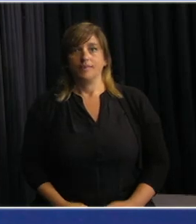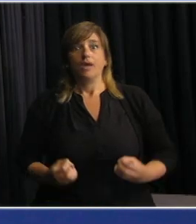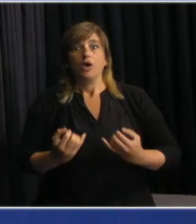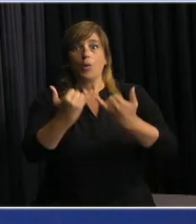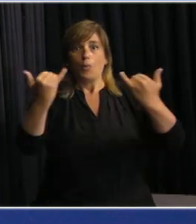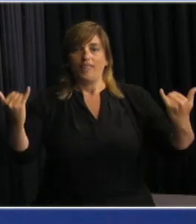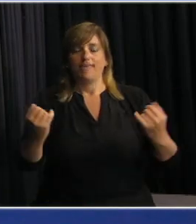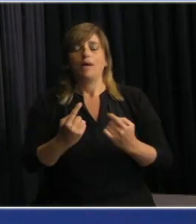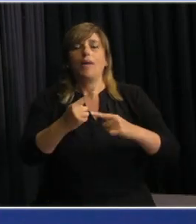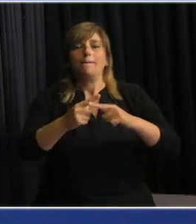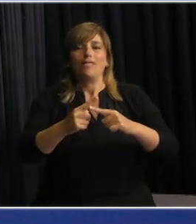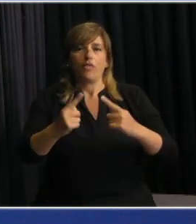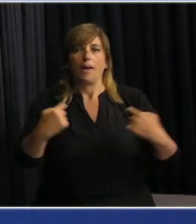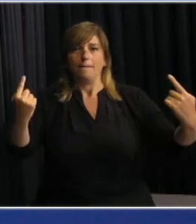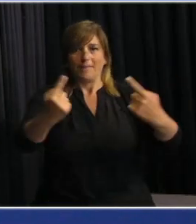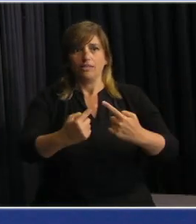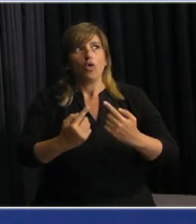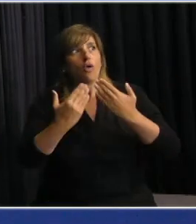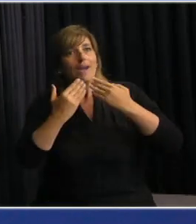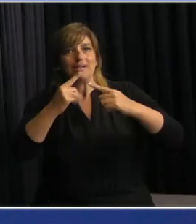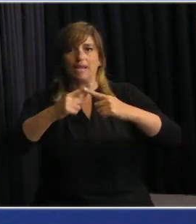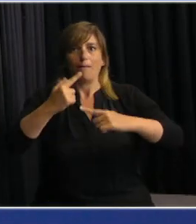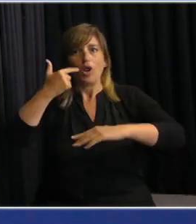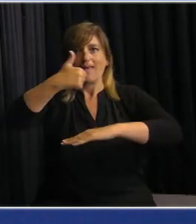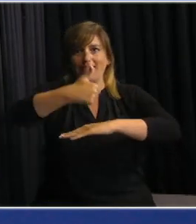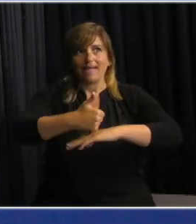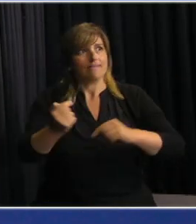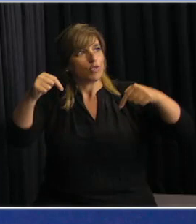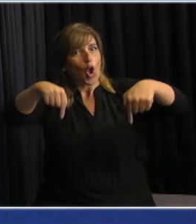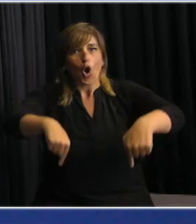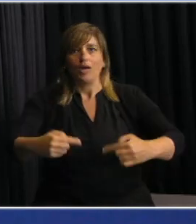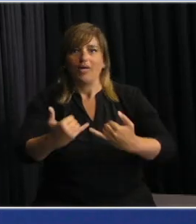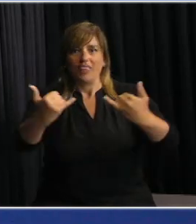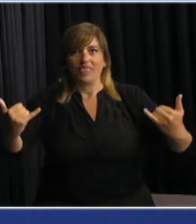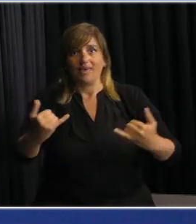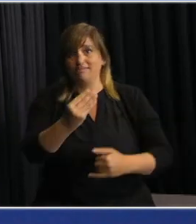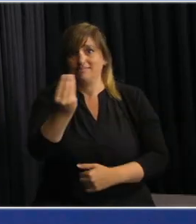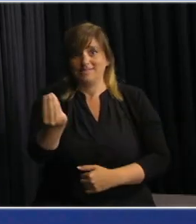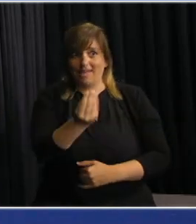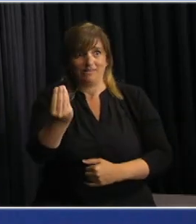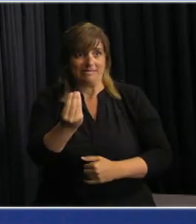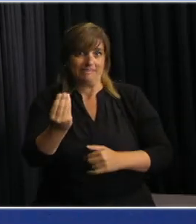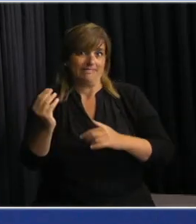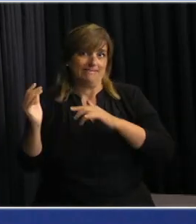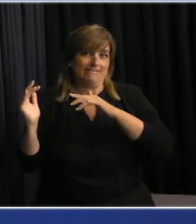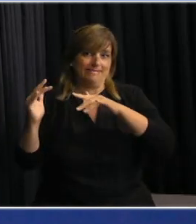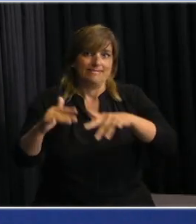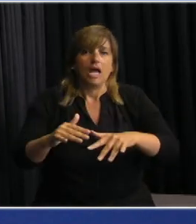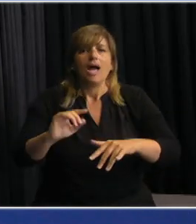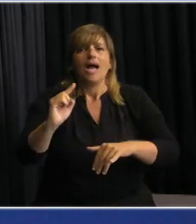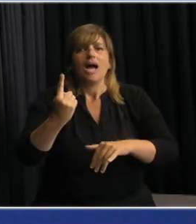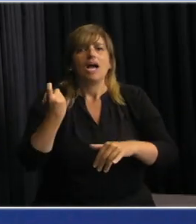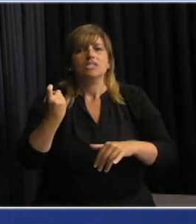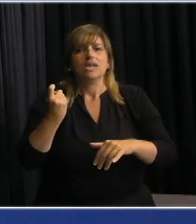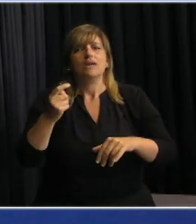Buen mediodía para todos. Gracias por estar hoy aquí un sábado. Ayer ustedes